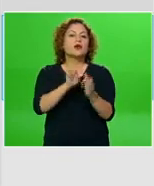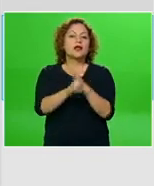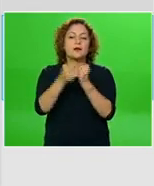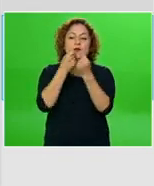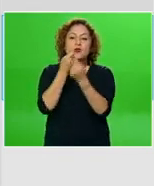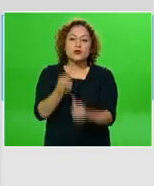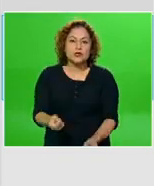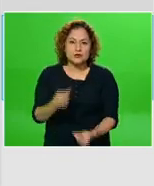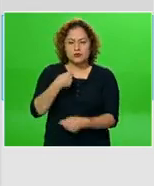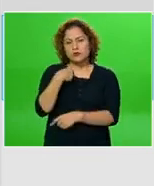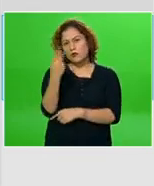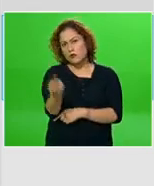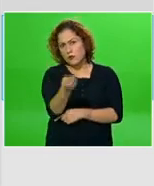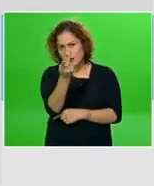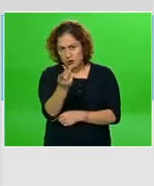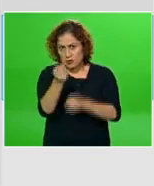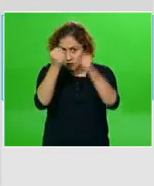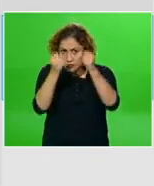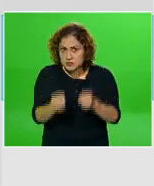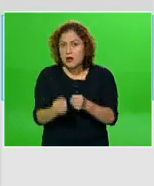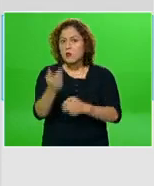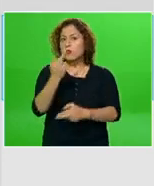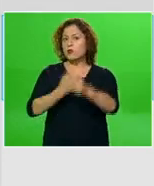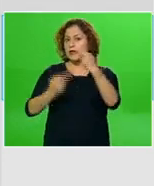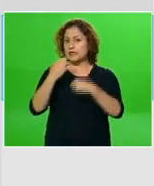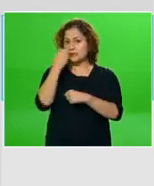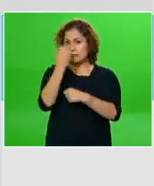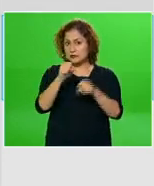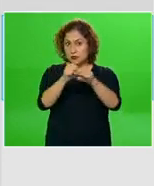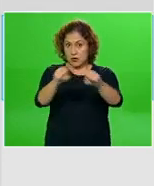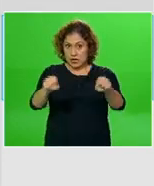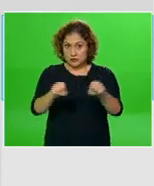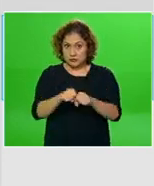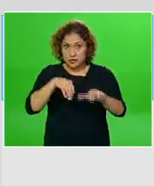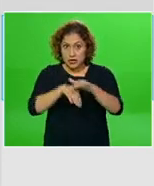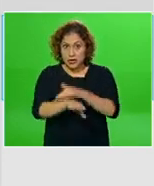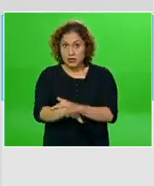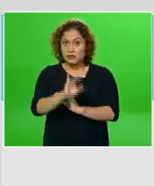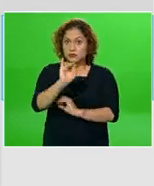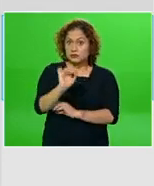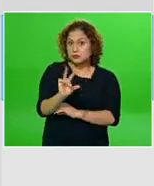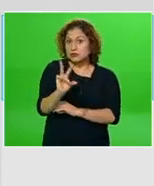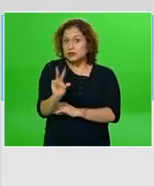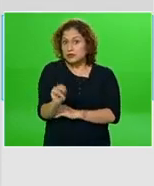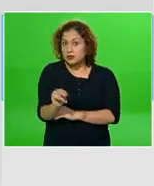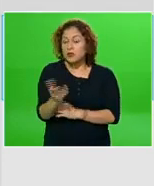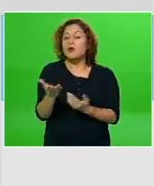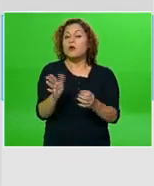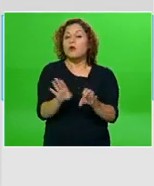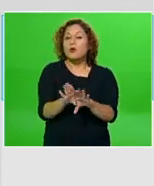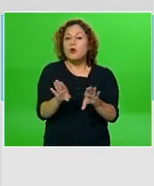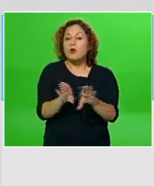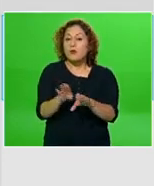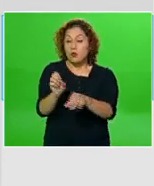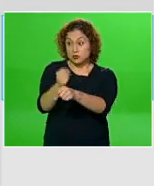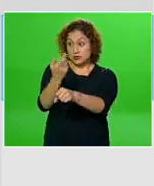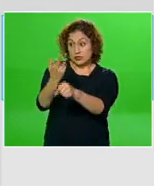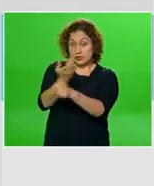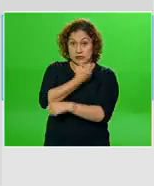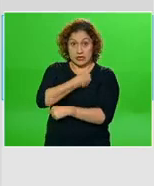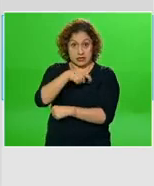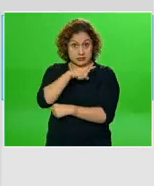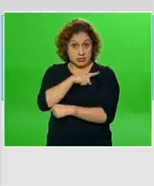hay marcha atrás en el regreso a clases presenciales en caso de ser así la secretaria de salud va a recomendar